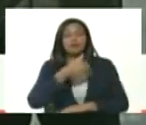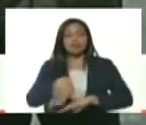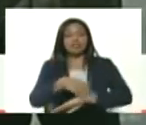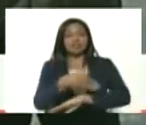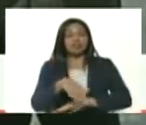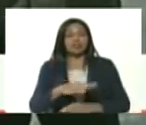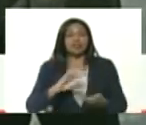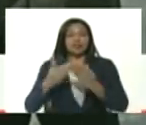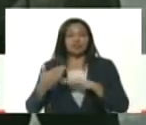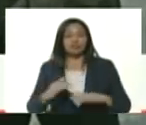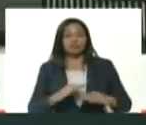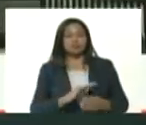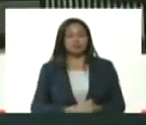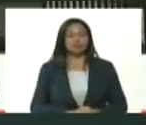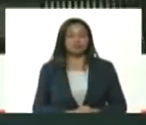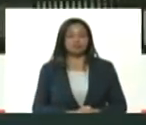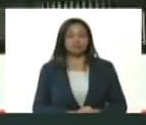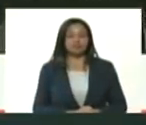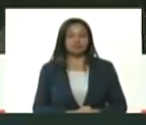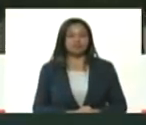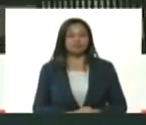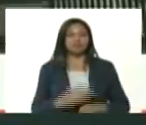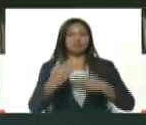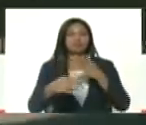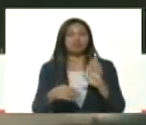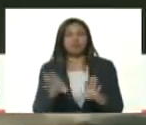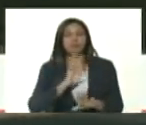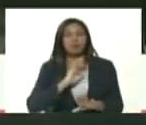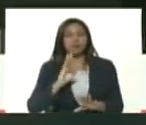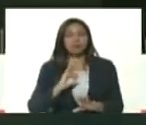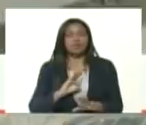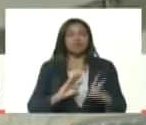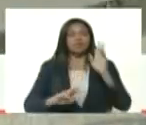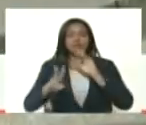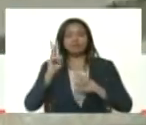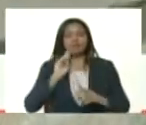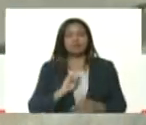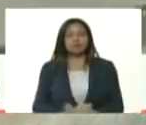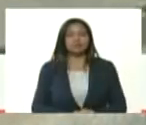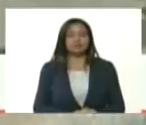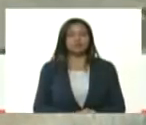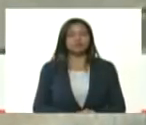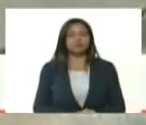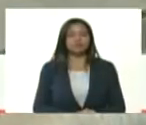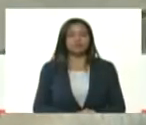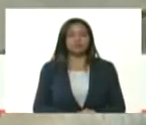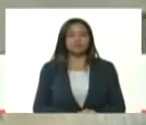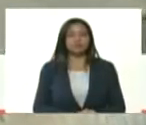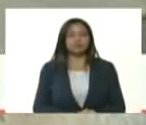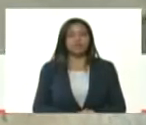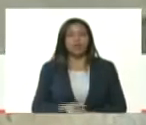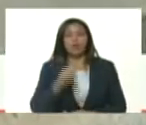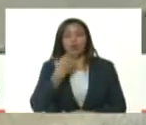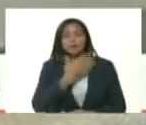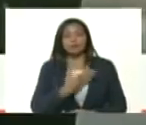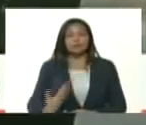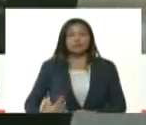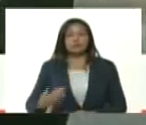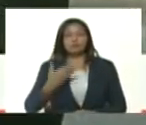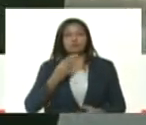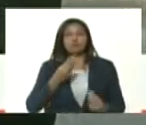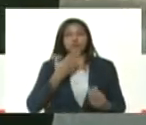y la comunidad, la percepción de este dispositivo de desinfección. Bueno, señor presidente, estamos muy